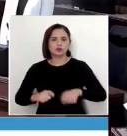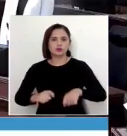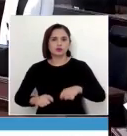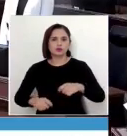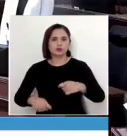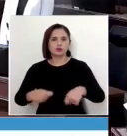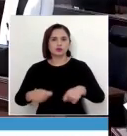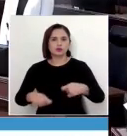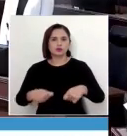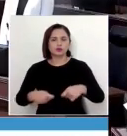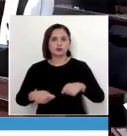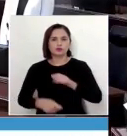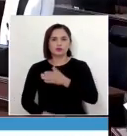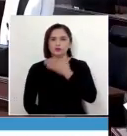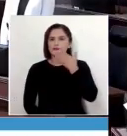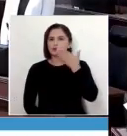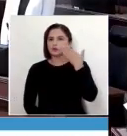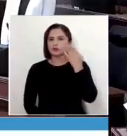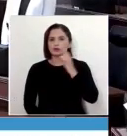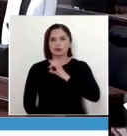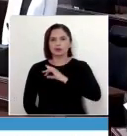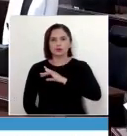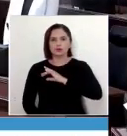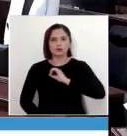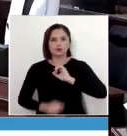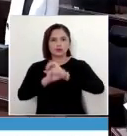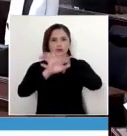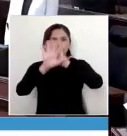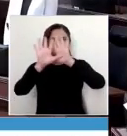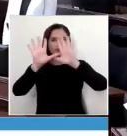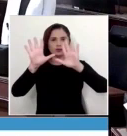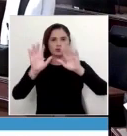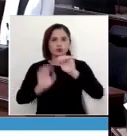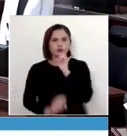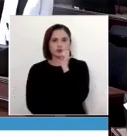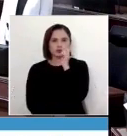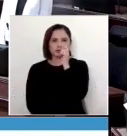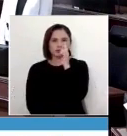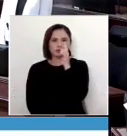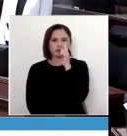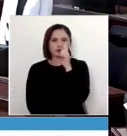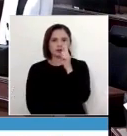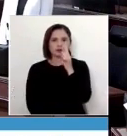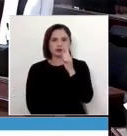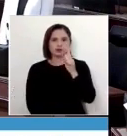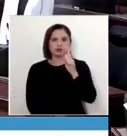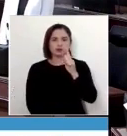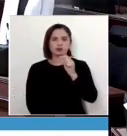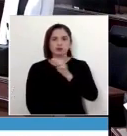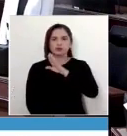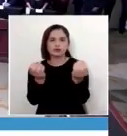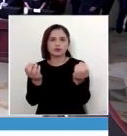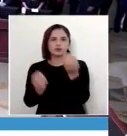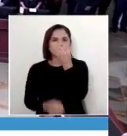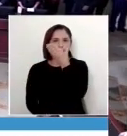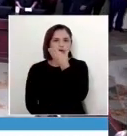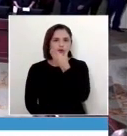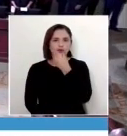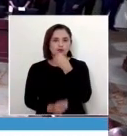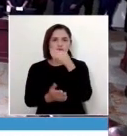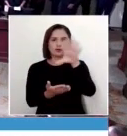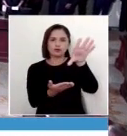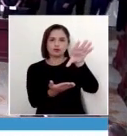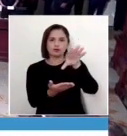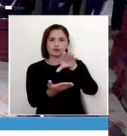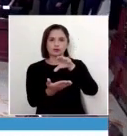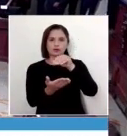allá de eso... Sí, lo que pasa es que ahí volvemos a un punto que tiene que ver con el famoso desgaste electoral, desgaste político que tuvo la convención como sistema,